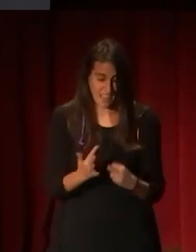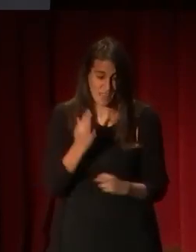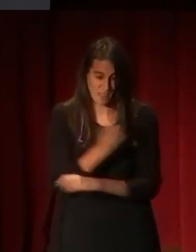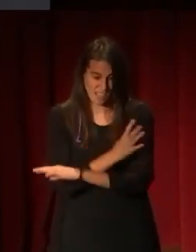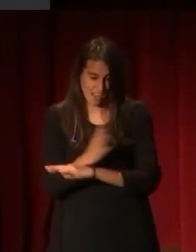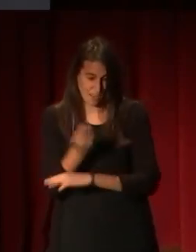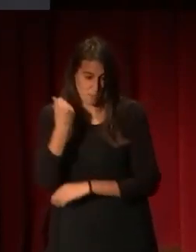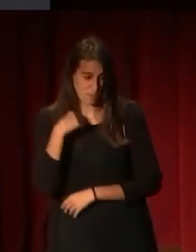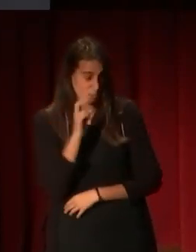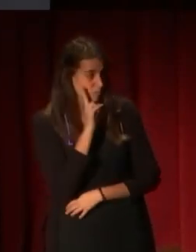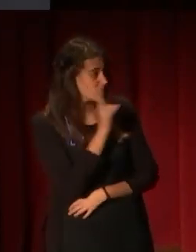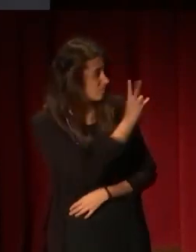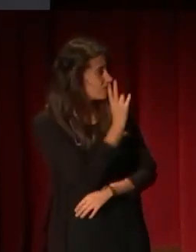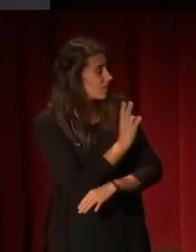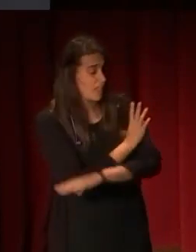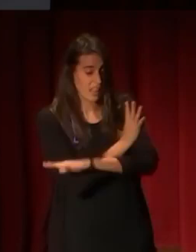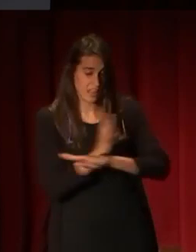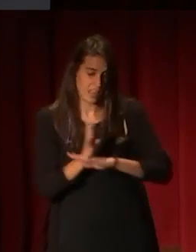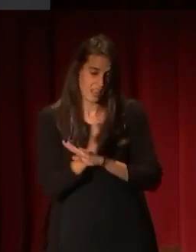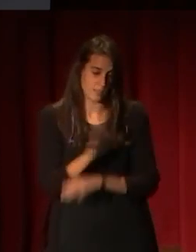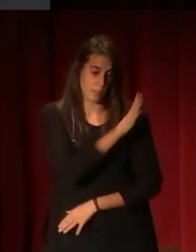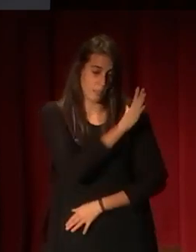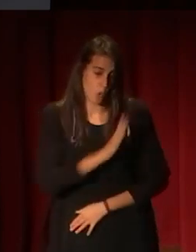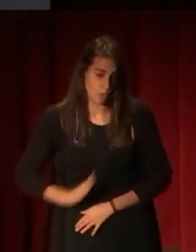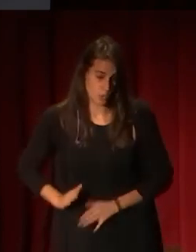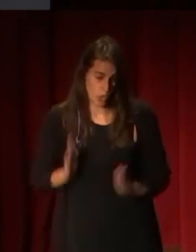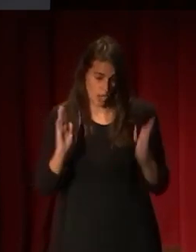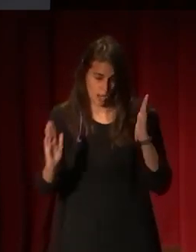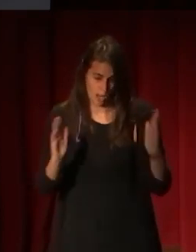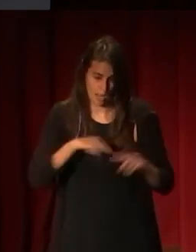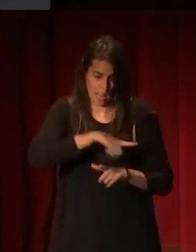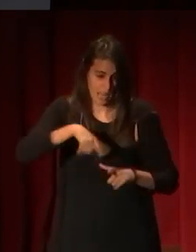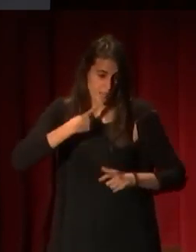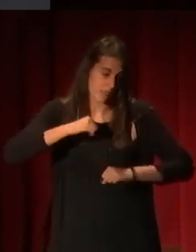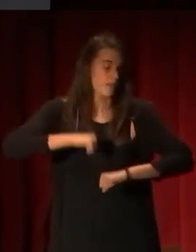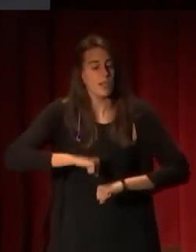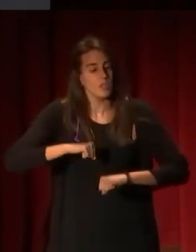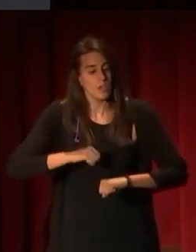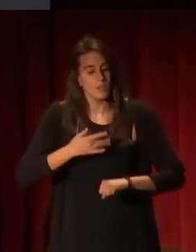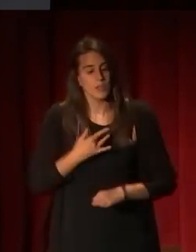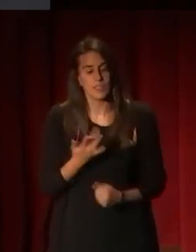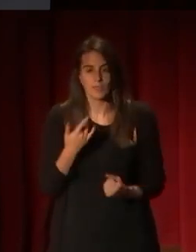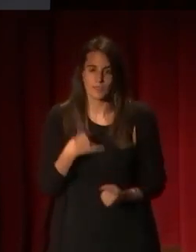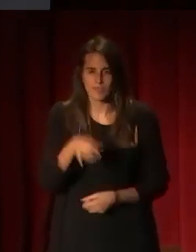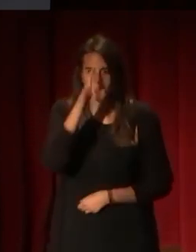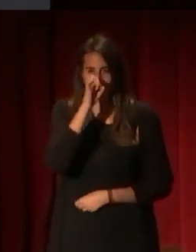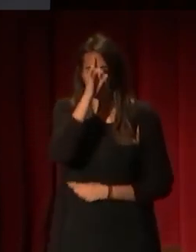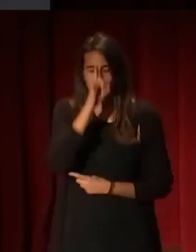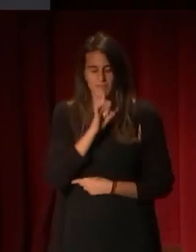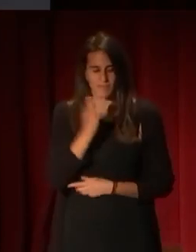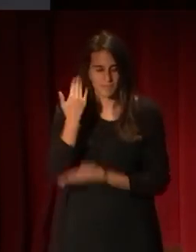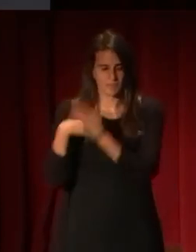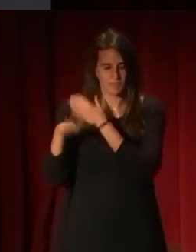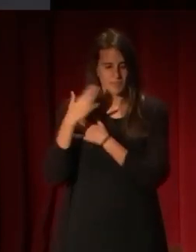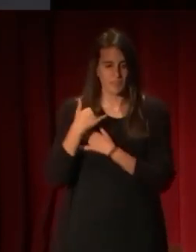de ese césped que se puso provisionalmente en la plaza mayor de madrid y que nos refresca la imagen con el que yo